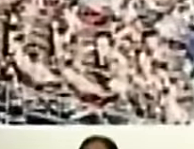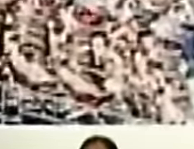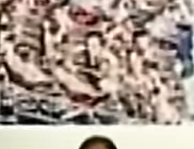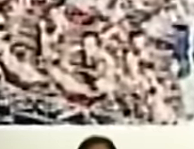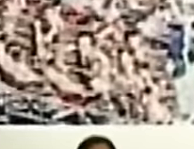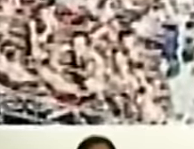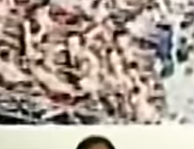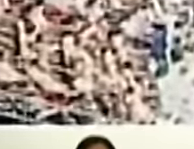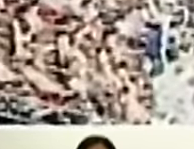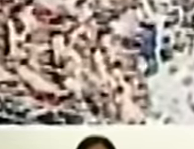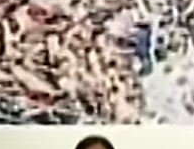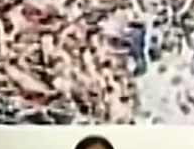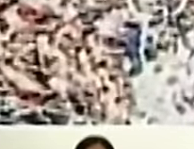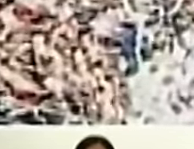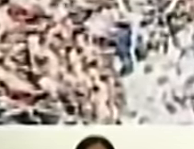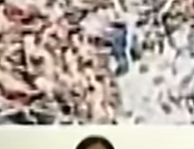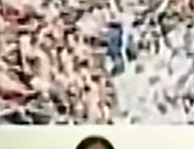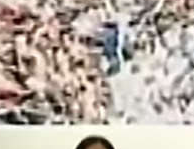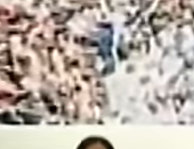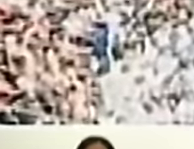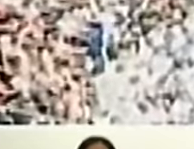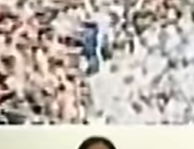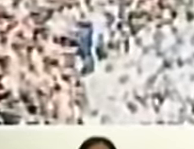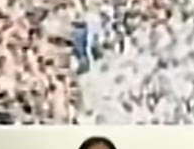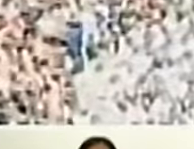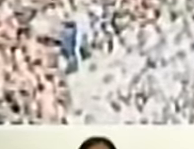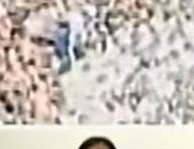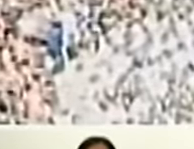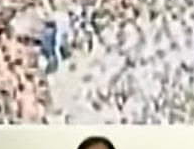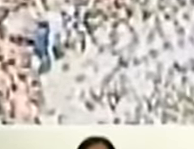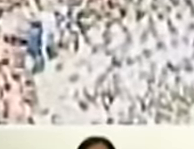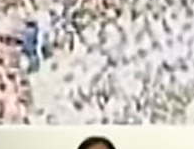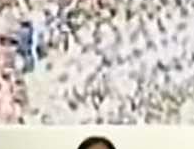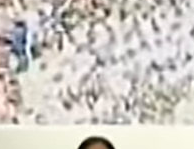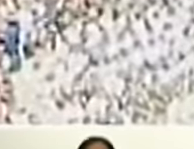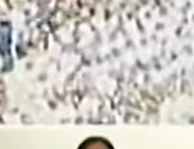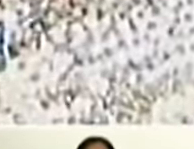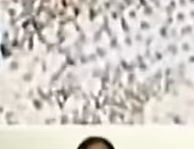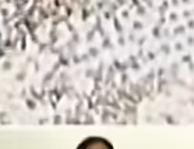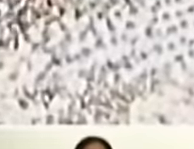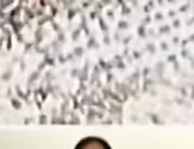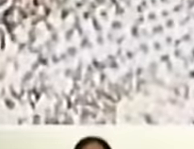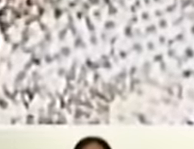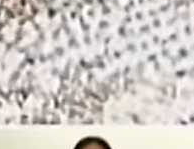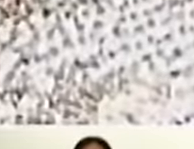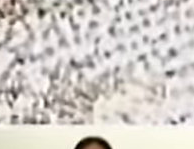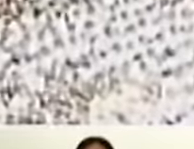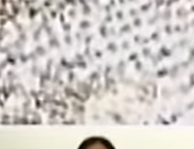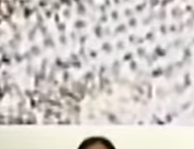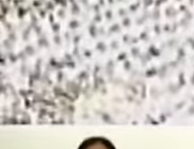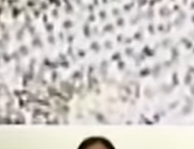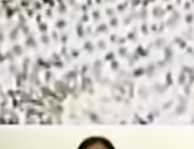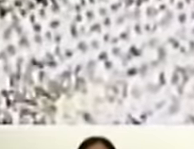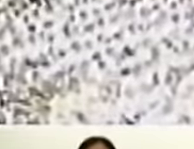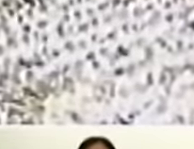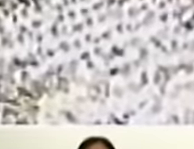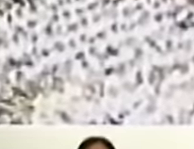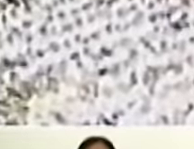proceso con Venezuela. Y aquí surgen varias preguntas importantes.